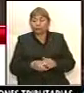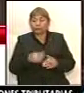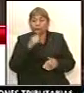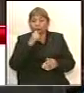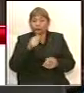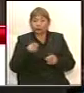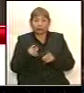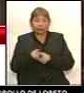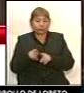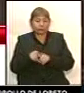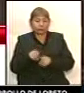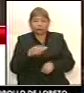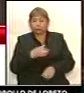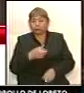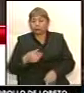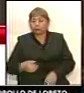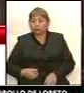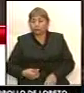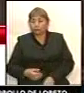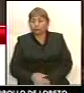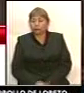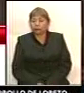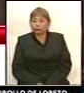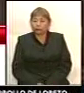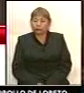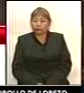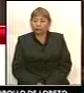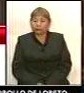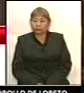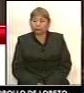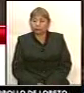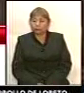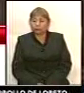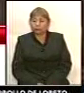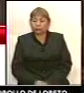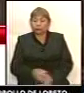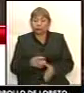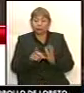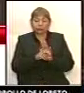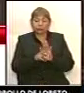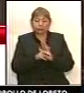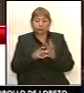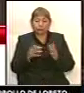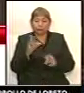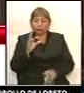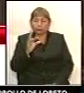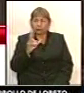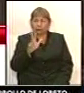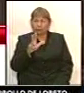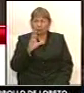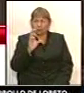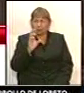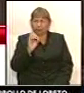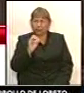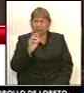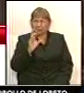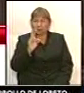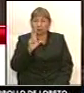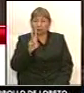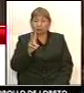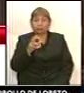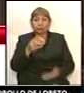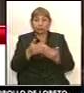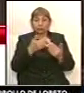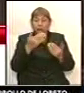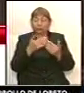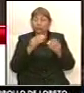Asimismo, señorita presidenta, el objeto del proyecto de ley 3072 es facilitar